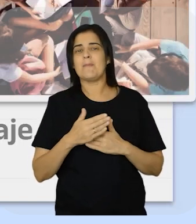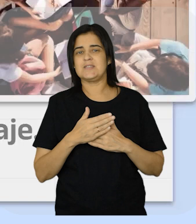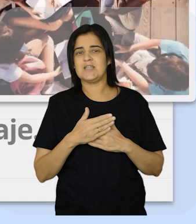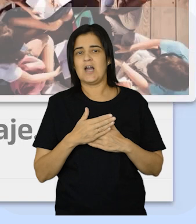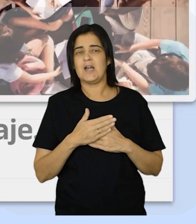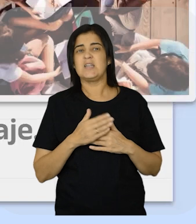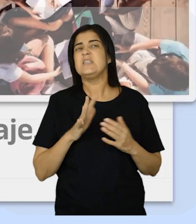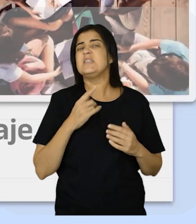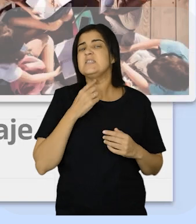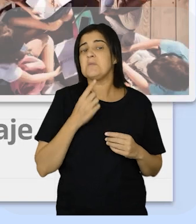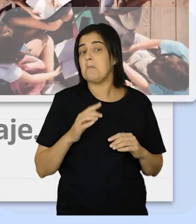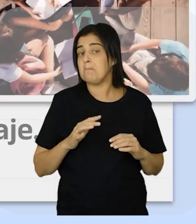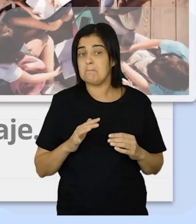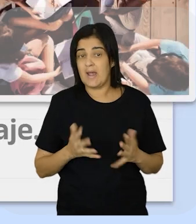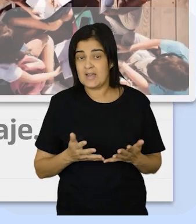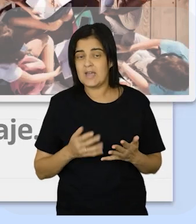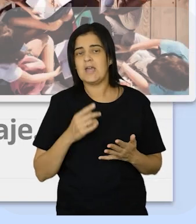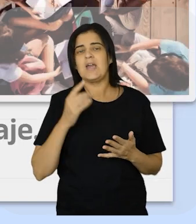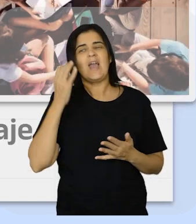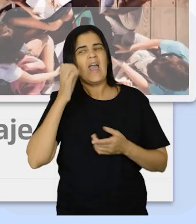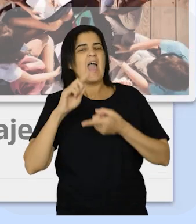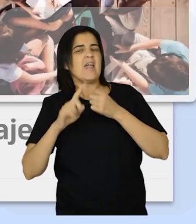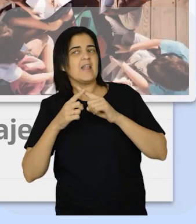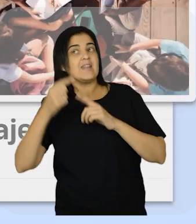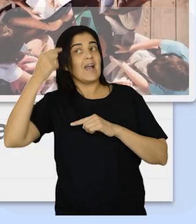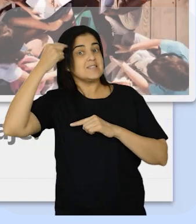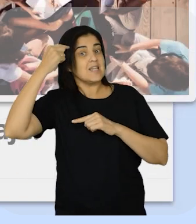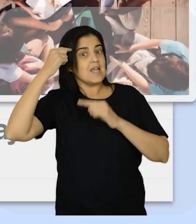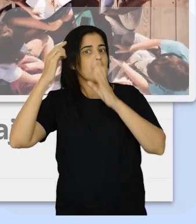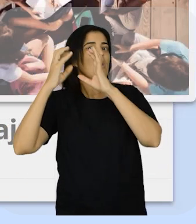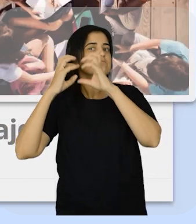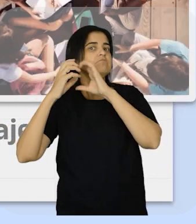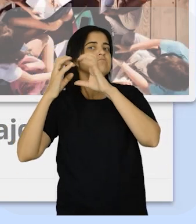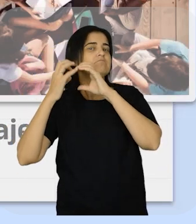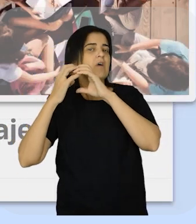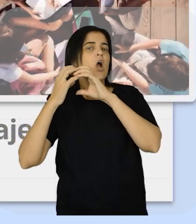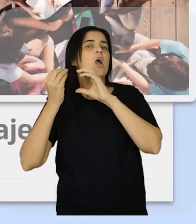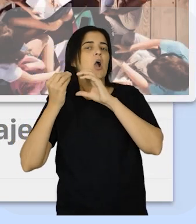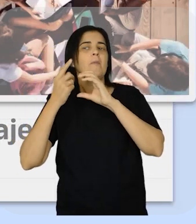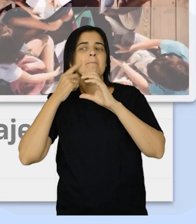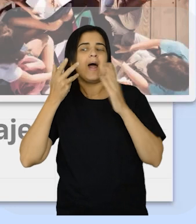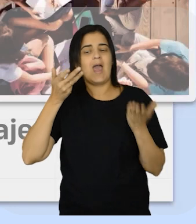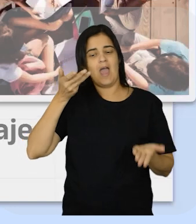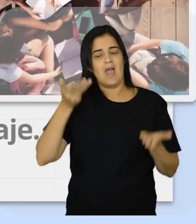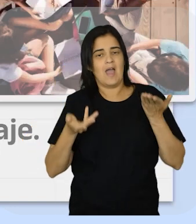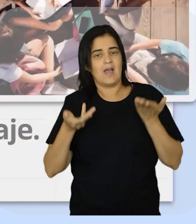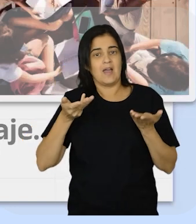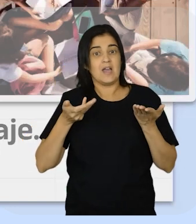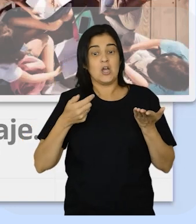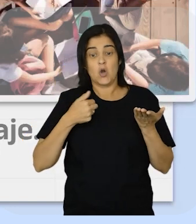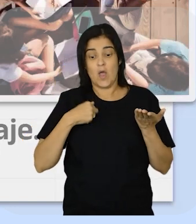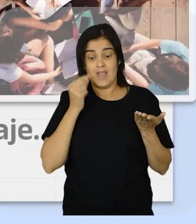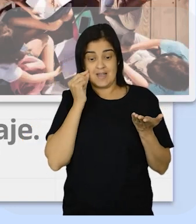qué sirve? Es una estrategia de nuestro cerebro para compensar el hecho de que